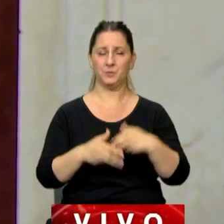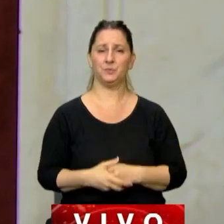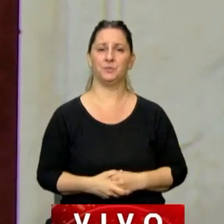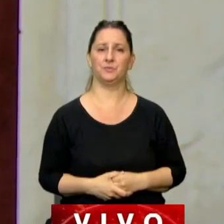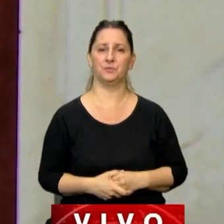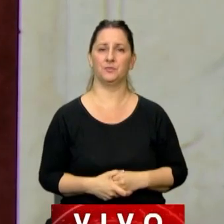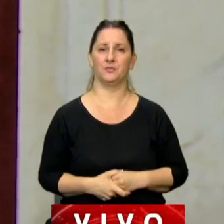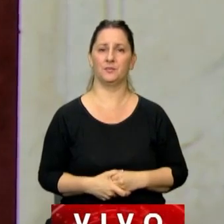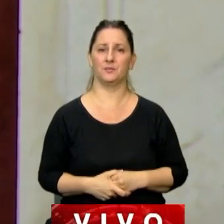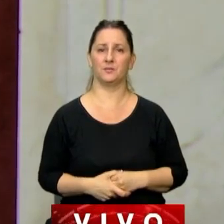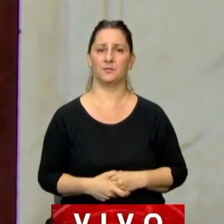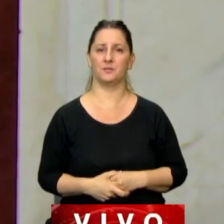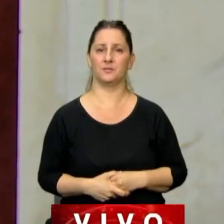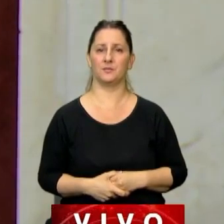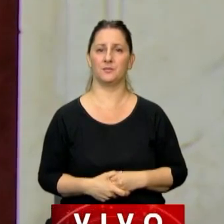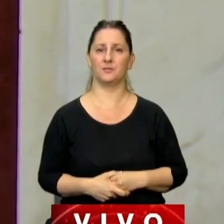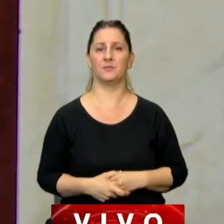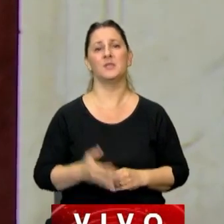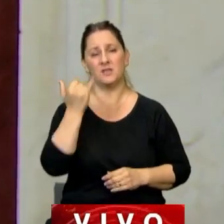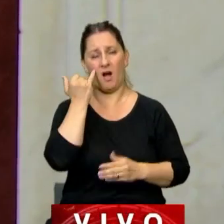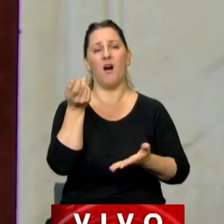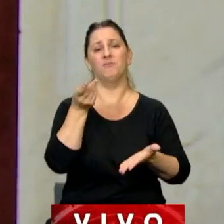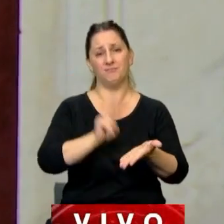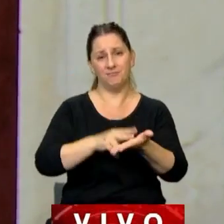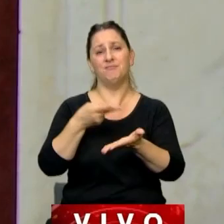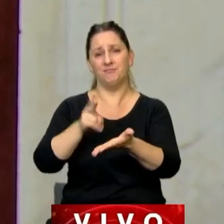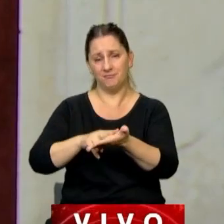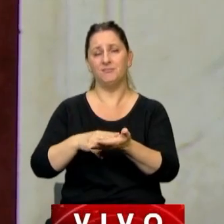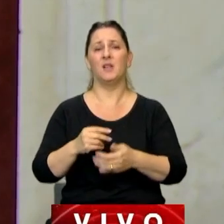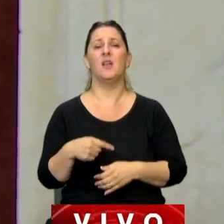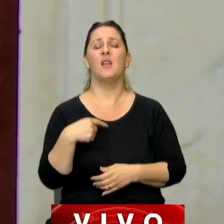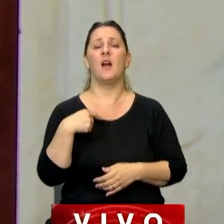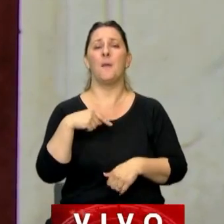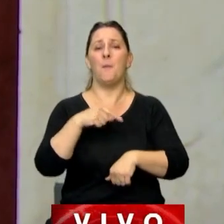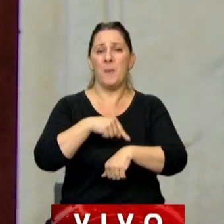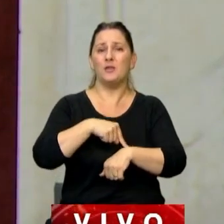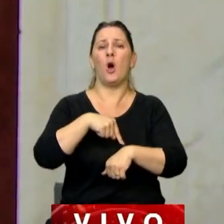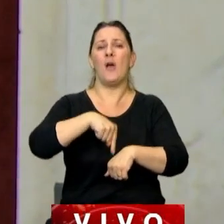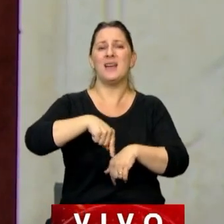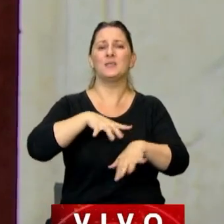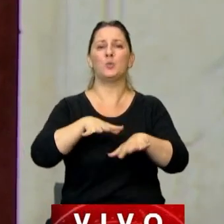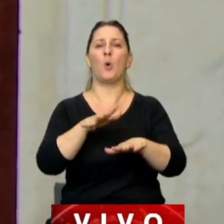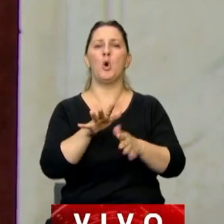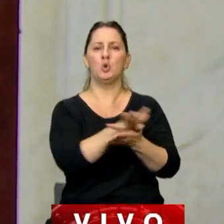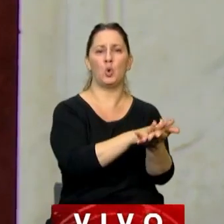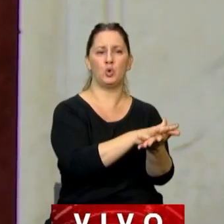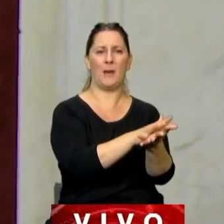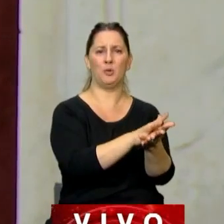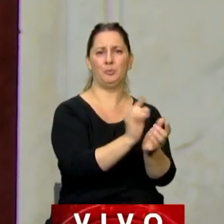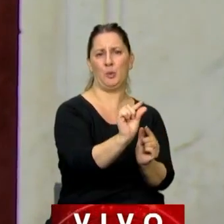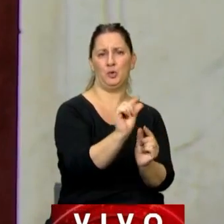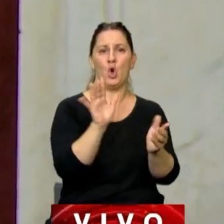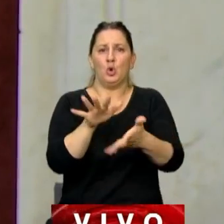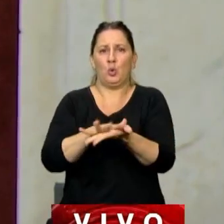Porque ya me estoy reiterando muchas veces, pero estamos aplicando parches